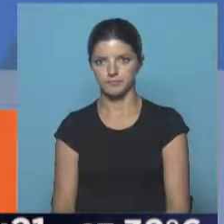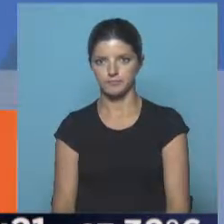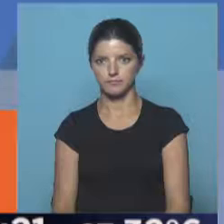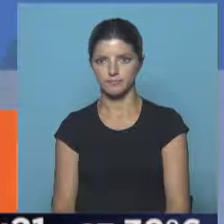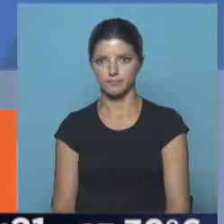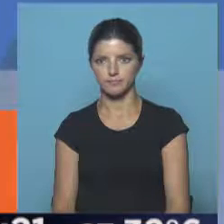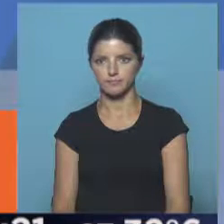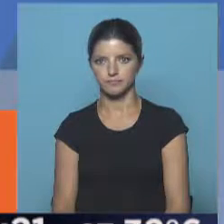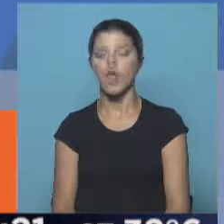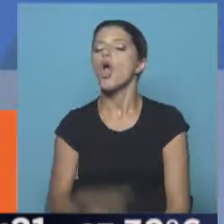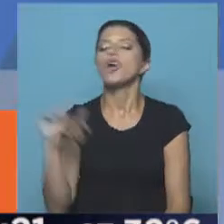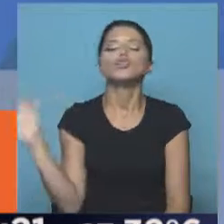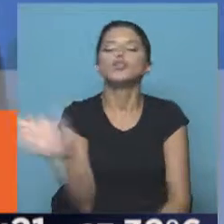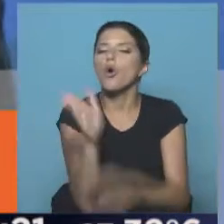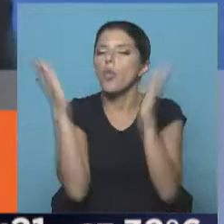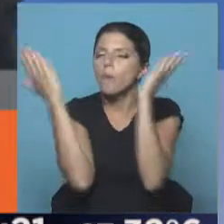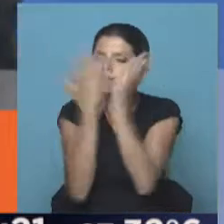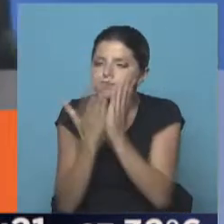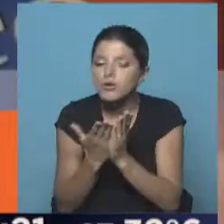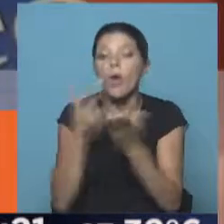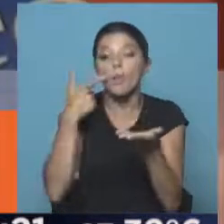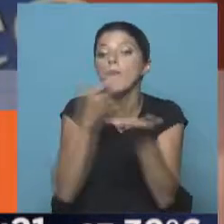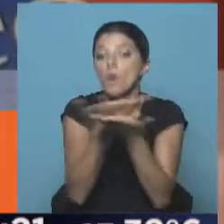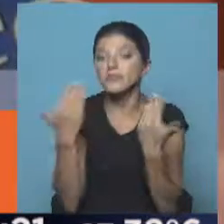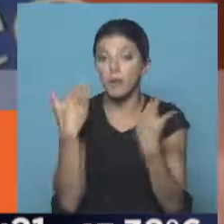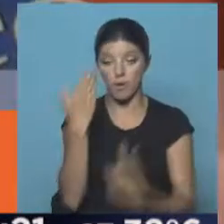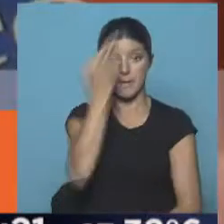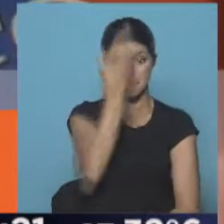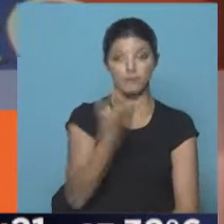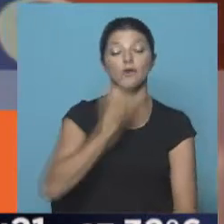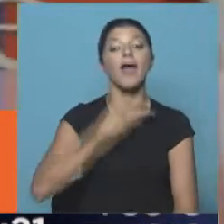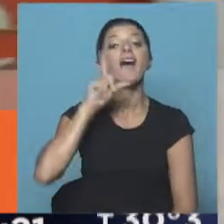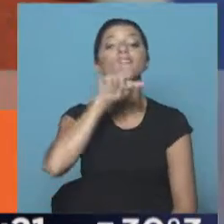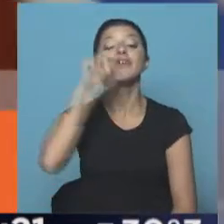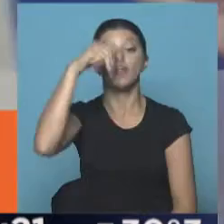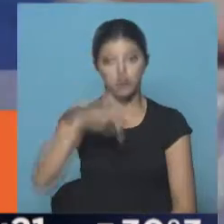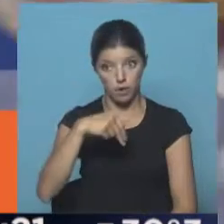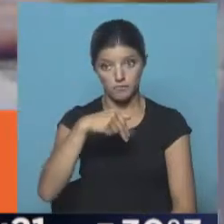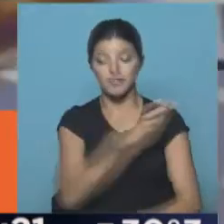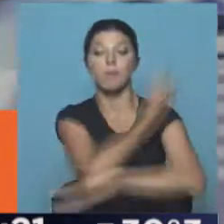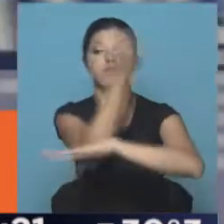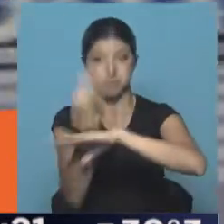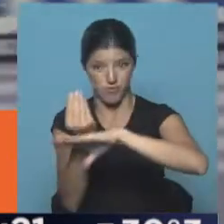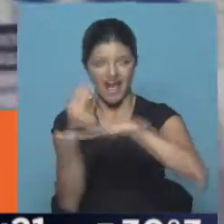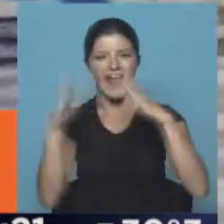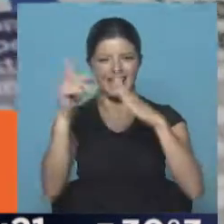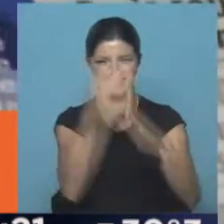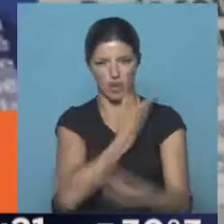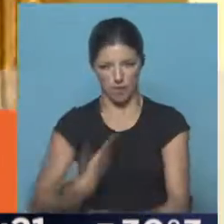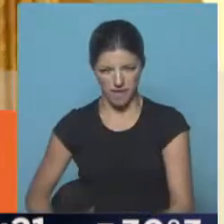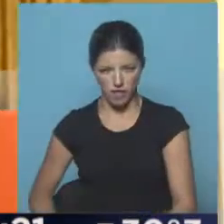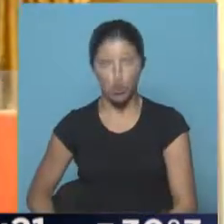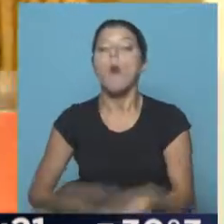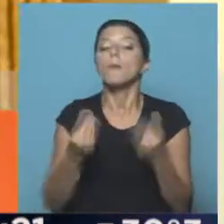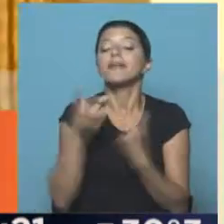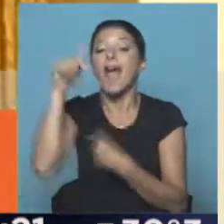Todos los análisis señalan la alta probabilidad de que Fillon llegue al Palacio del Elíseo, ya que el mal momento que